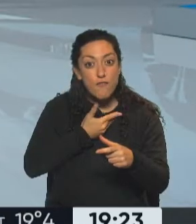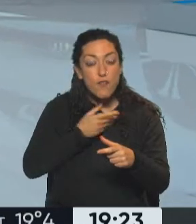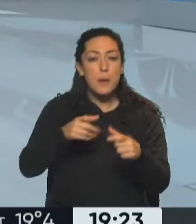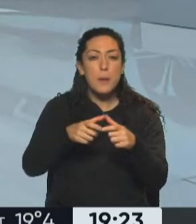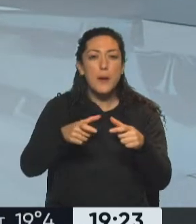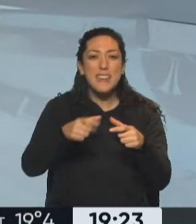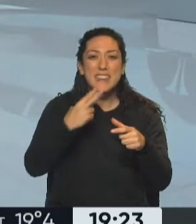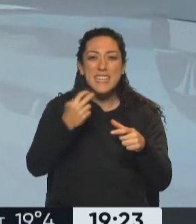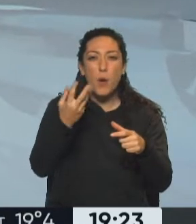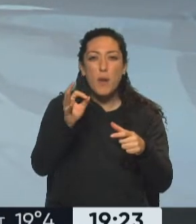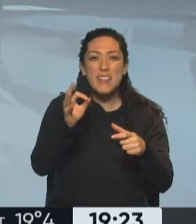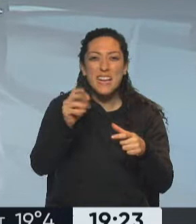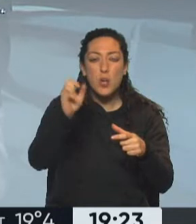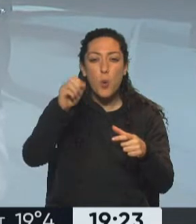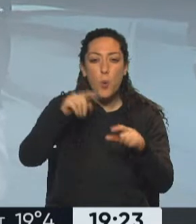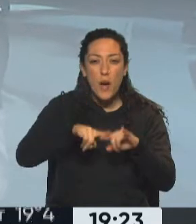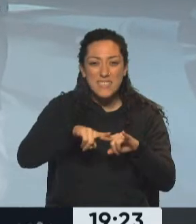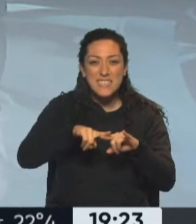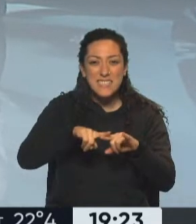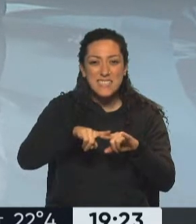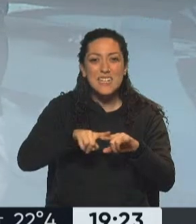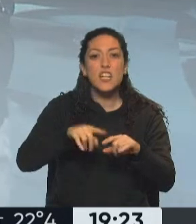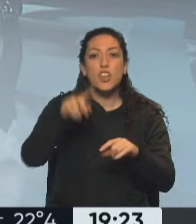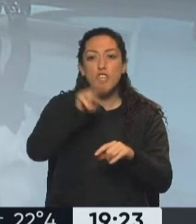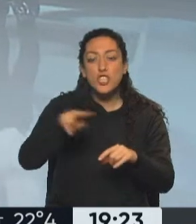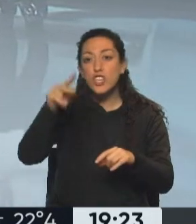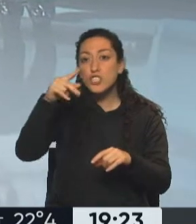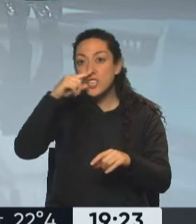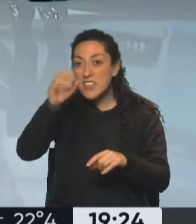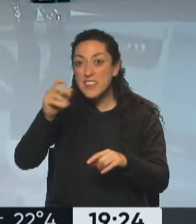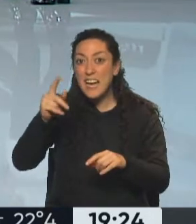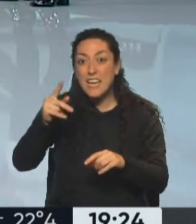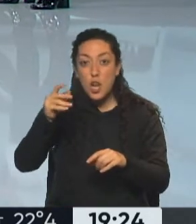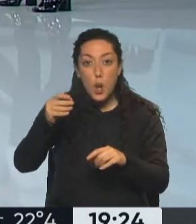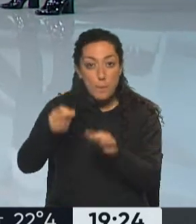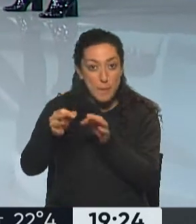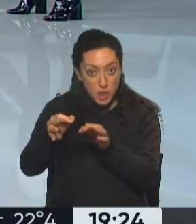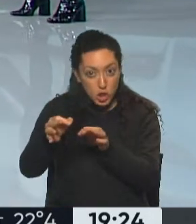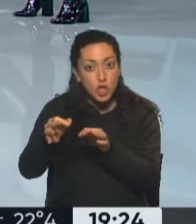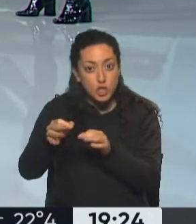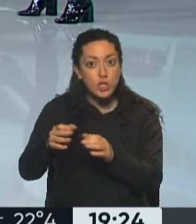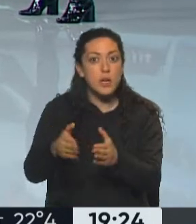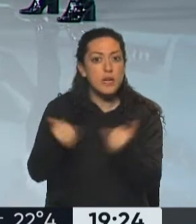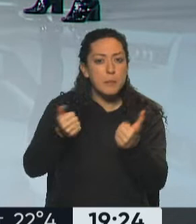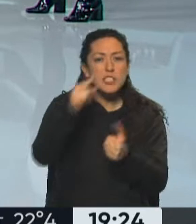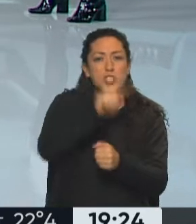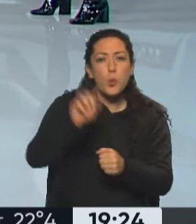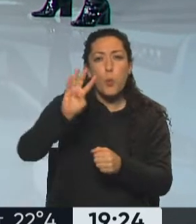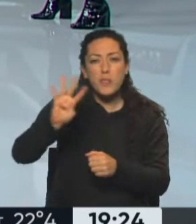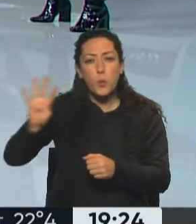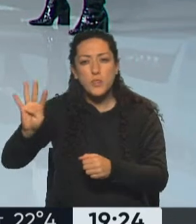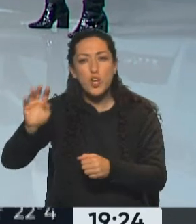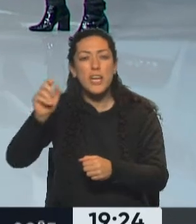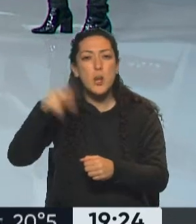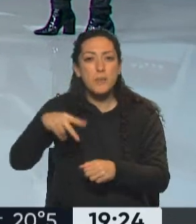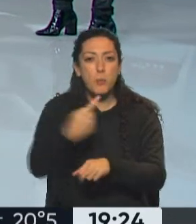40 kilowatts, autonomía de 270 kilómetros, que es bastante, velocidad hasta 144 kilómetros por hora,